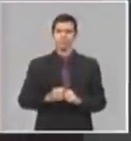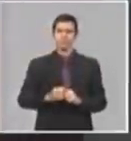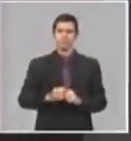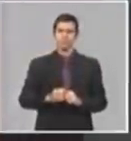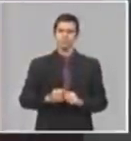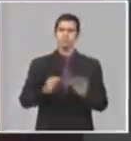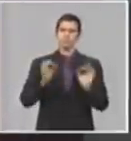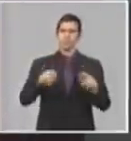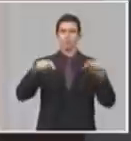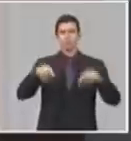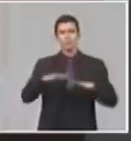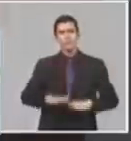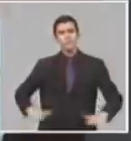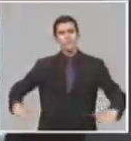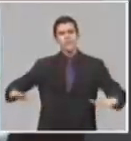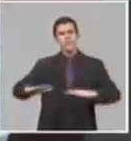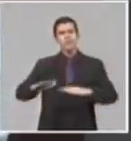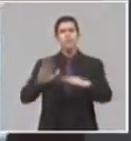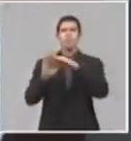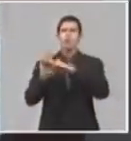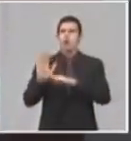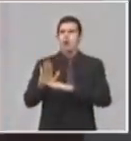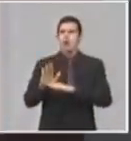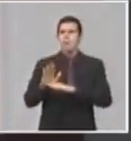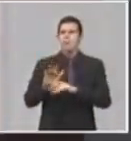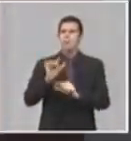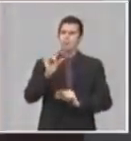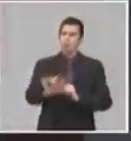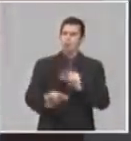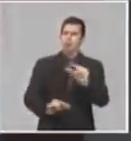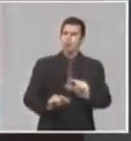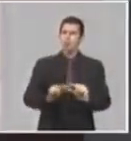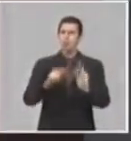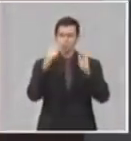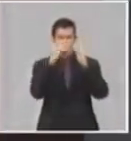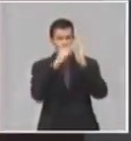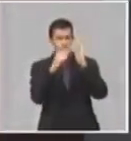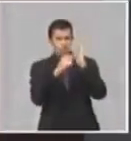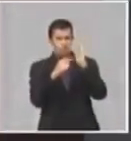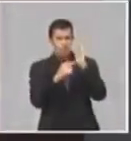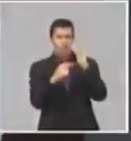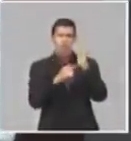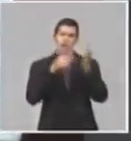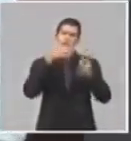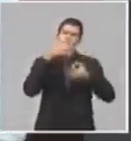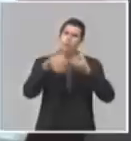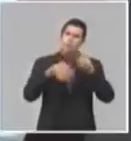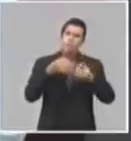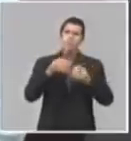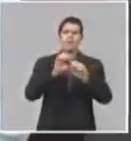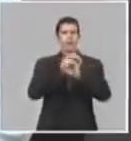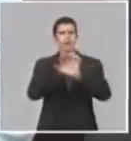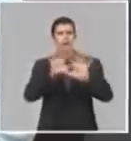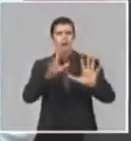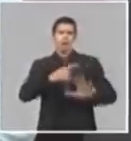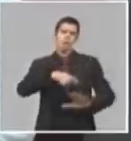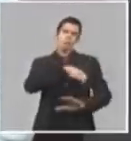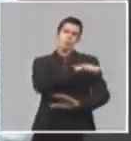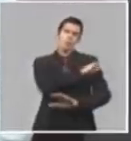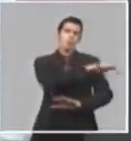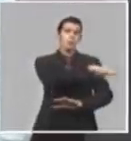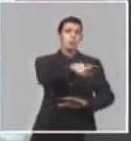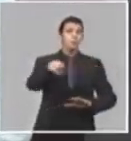a poco en las mesas redondas iremos informando las medidas que se van aplicando dentro de esta estrategia, sus alcances y también las